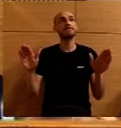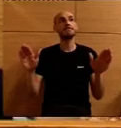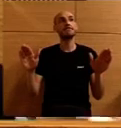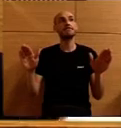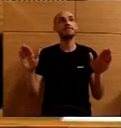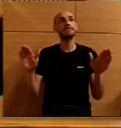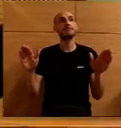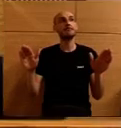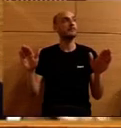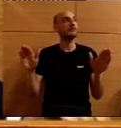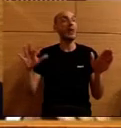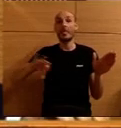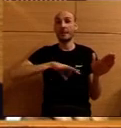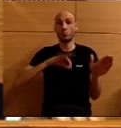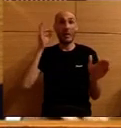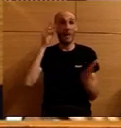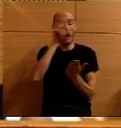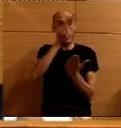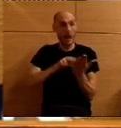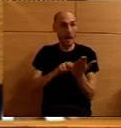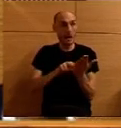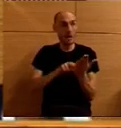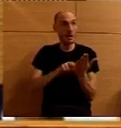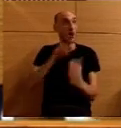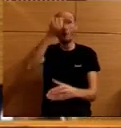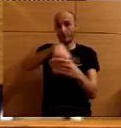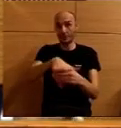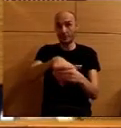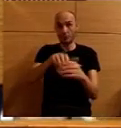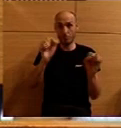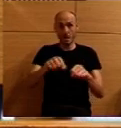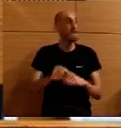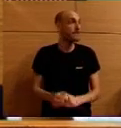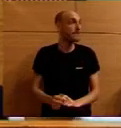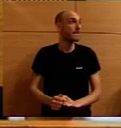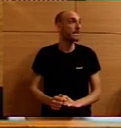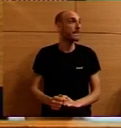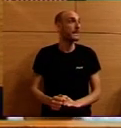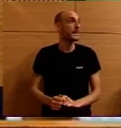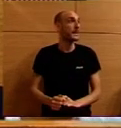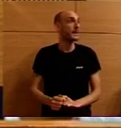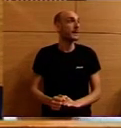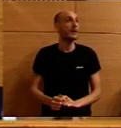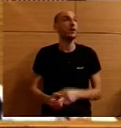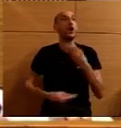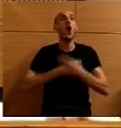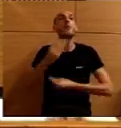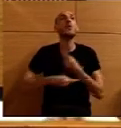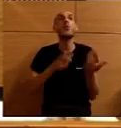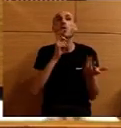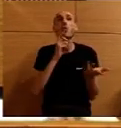la diputada y pasemos a su votación. ¿No? ¿Damos lectura o cómo fem?